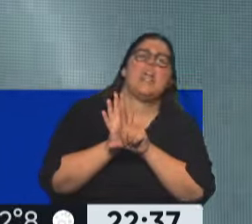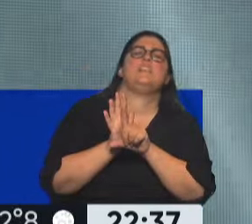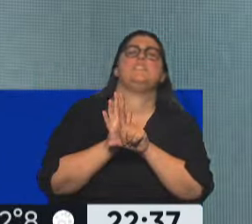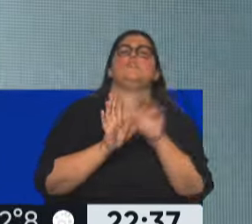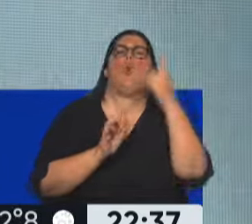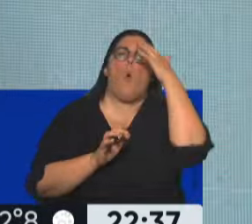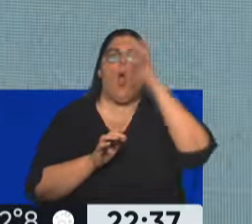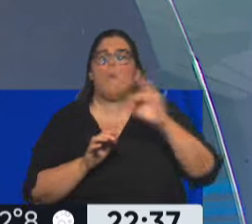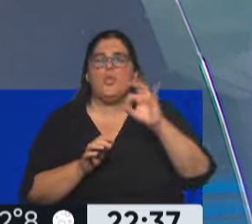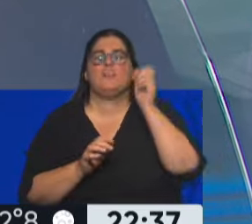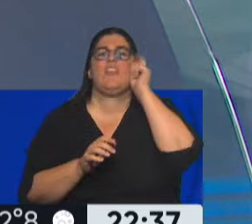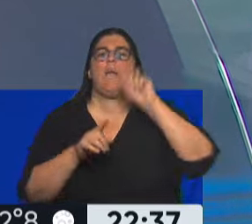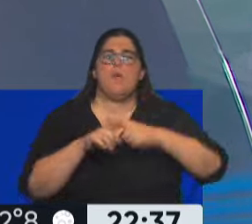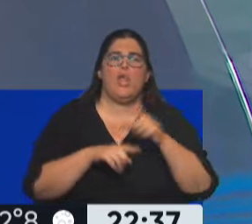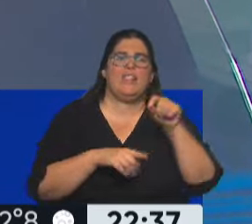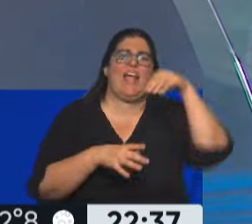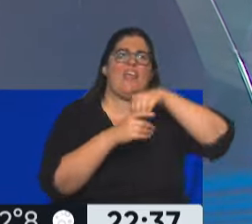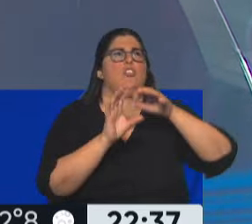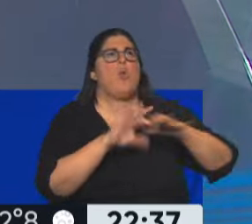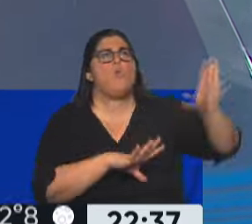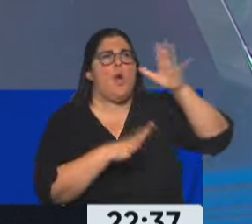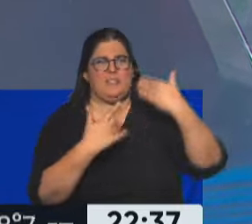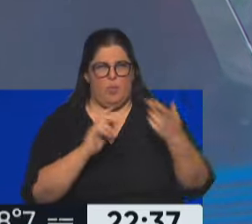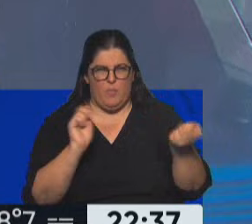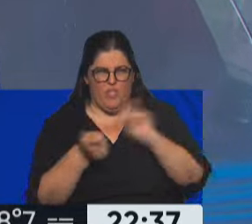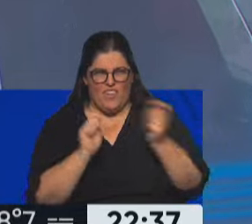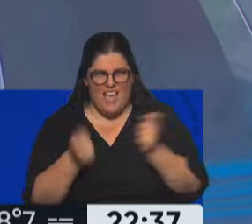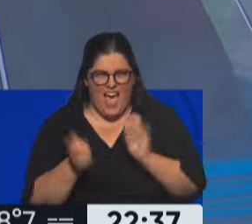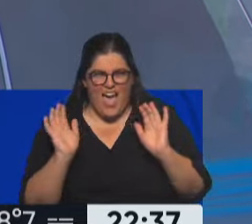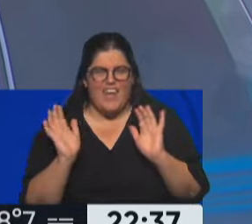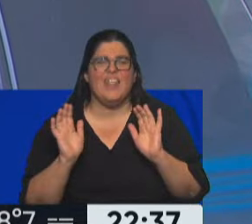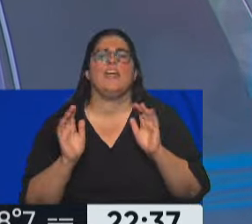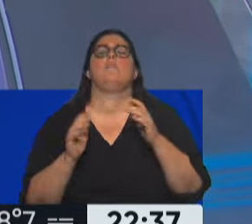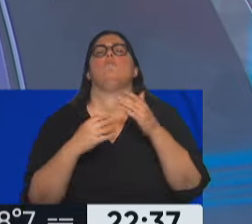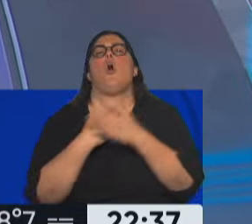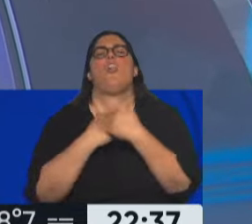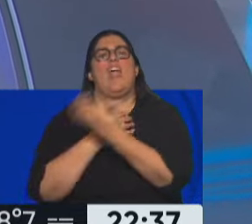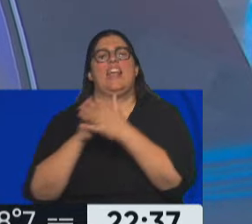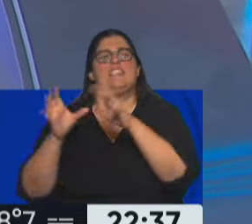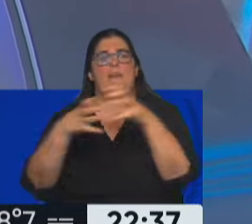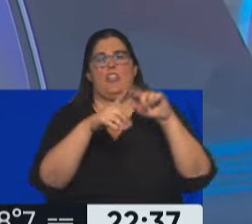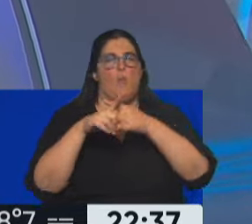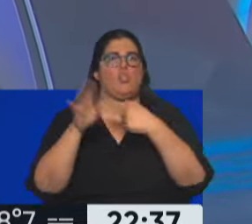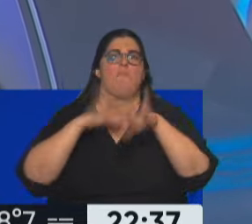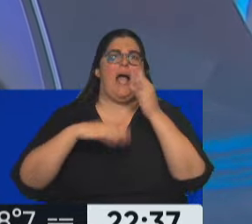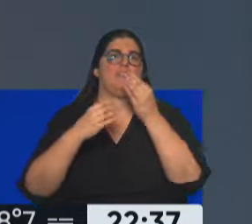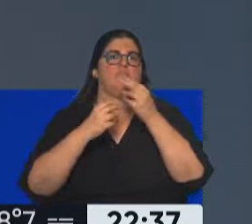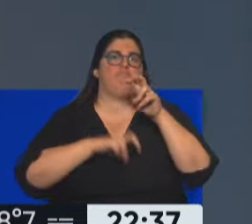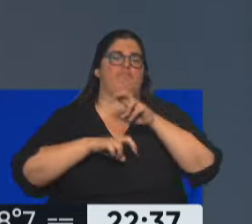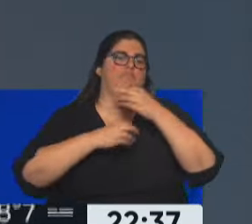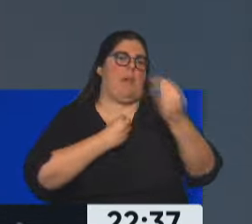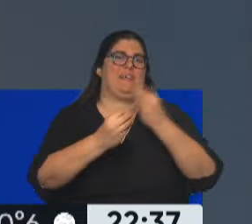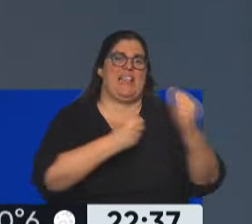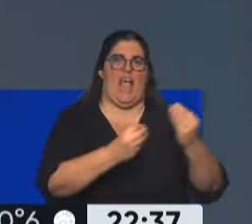posturas dentro de la Unión Europea en ese sentido? Digo, con más representación de partidos de ultraderecha. Sí, yo creo que en primer lugar no hay